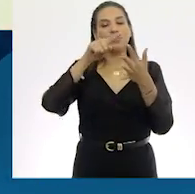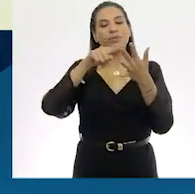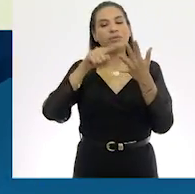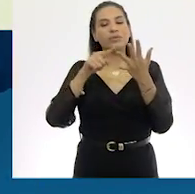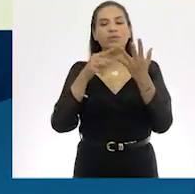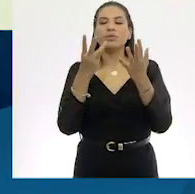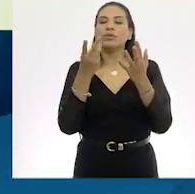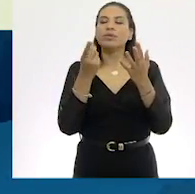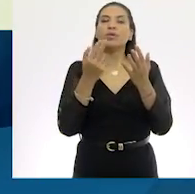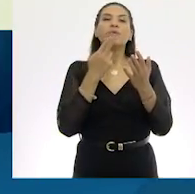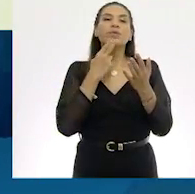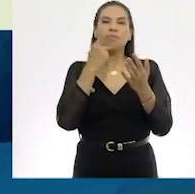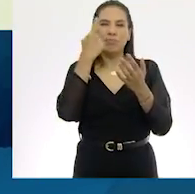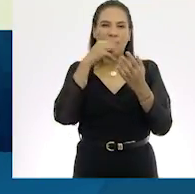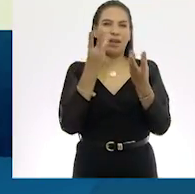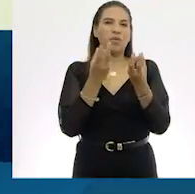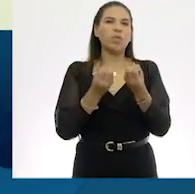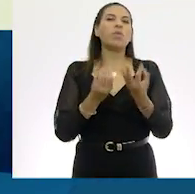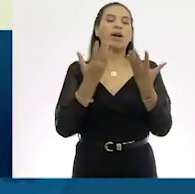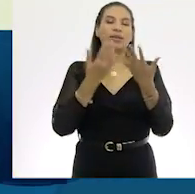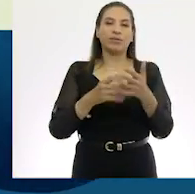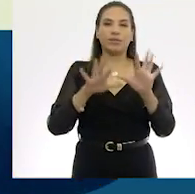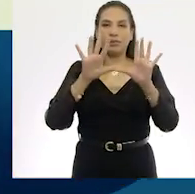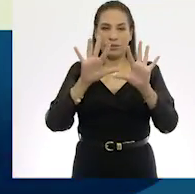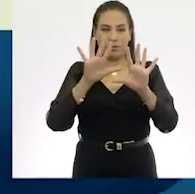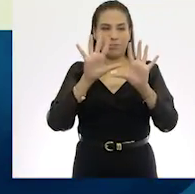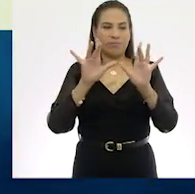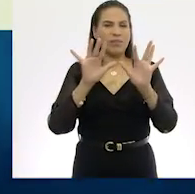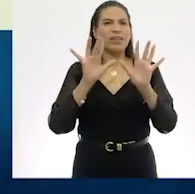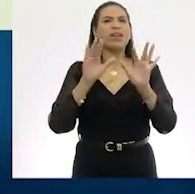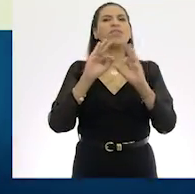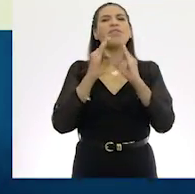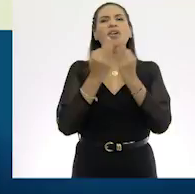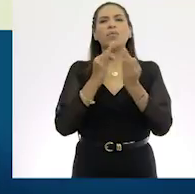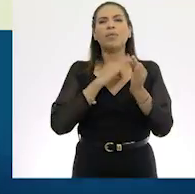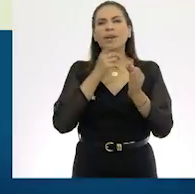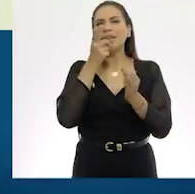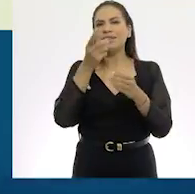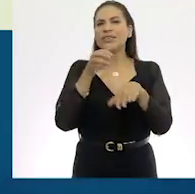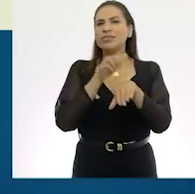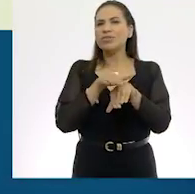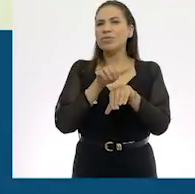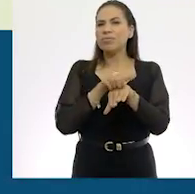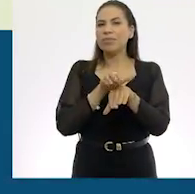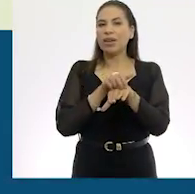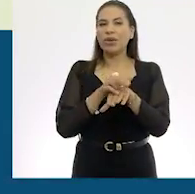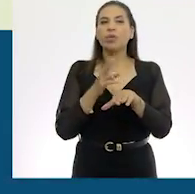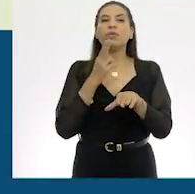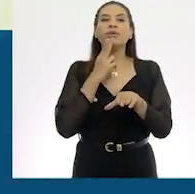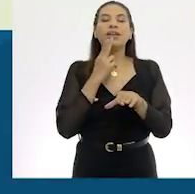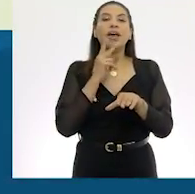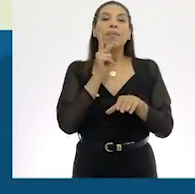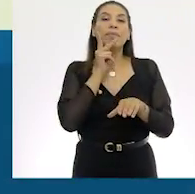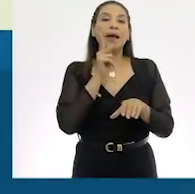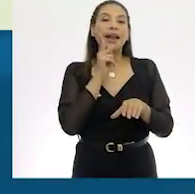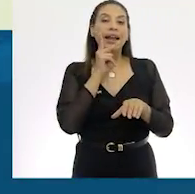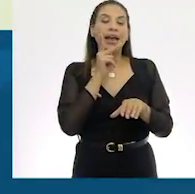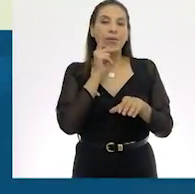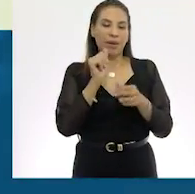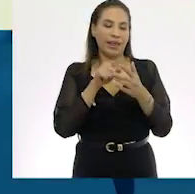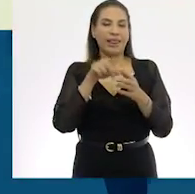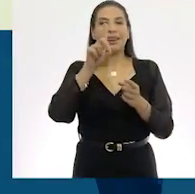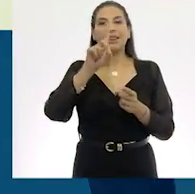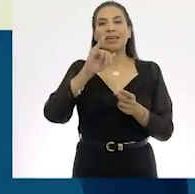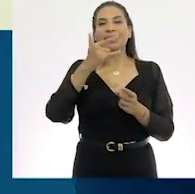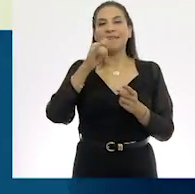ayuda a llevar la cuenta. Levantar los dedos es una forma de expresar números. Usamos la palabra dígito